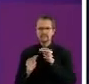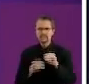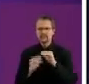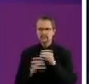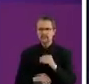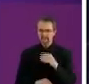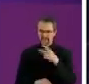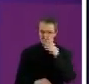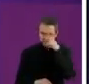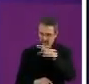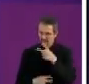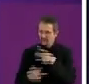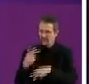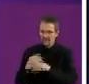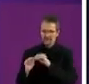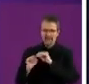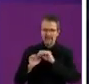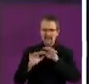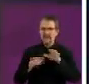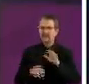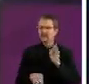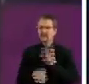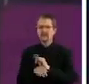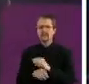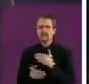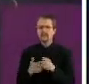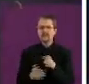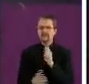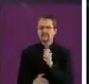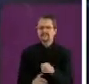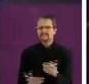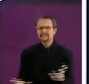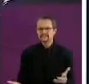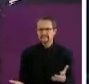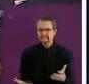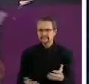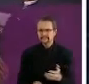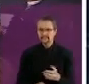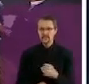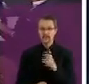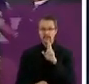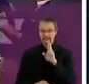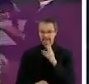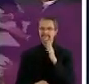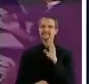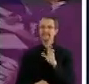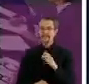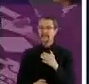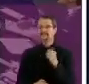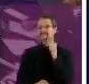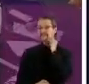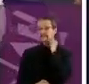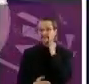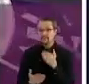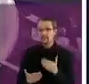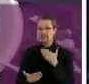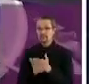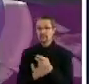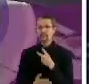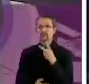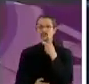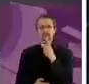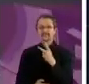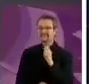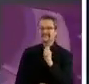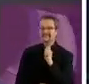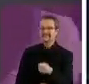hubo crecimiento económico que se propuso etcétera entonces Cuántos mexicanos van a quitar el voto a morena por el